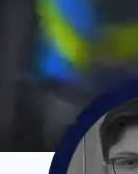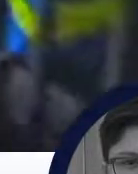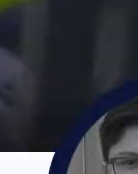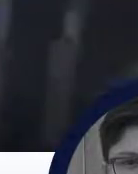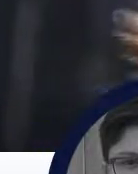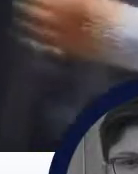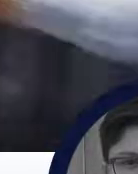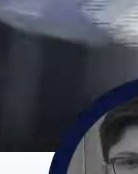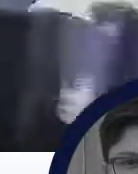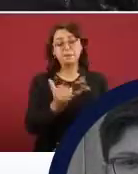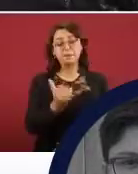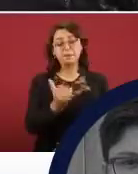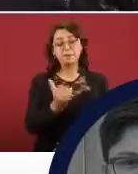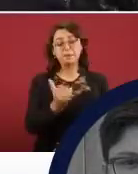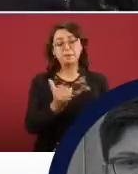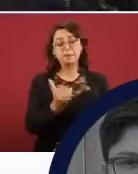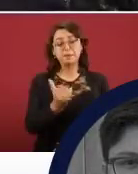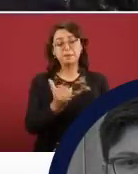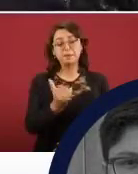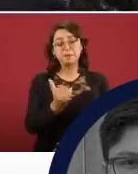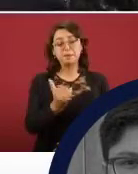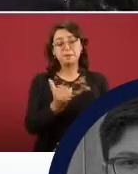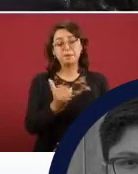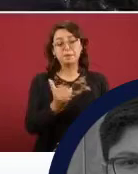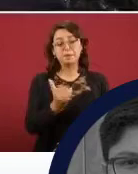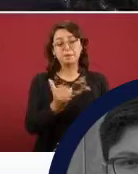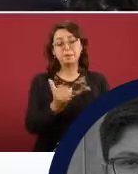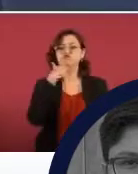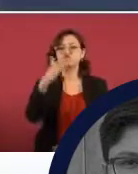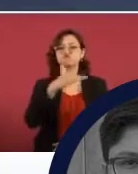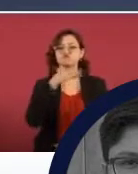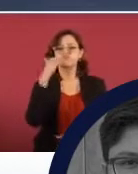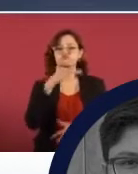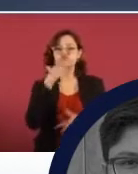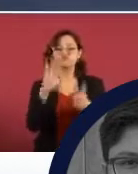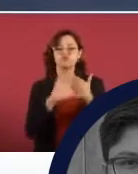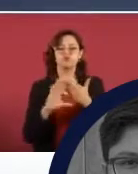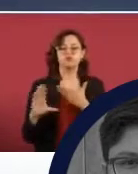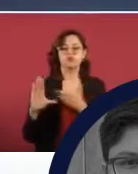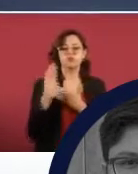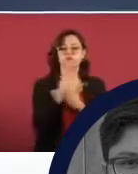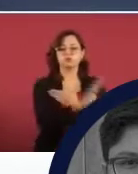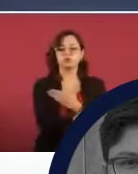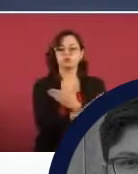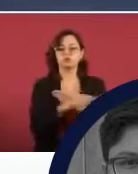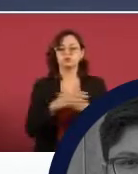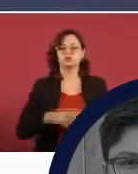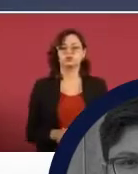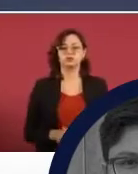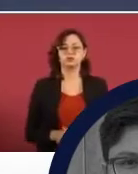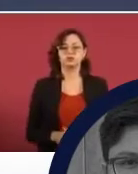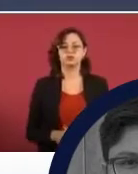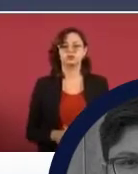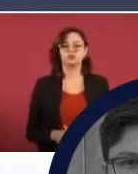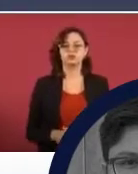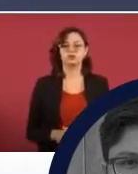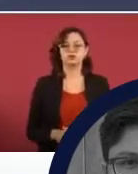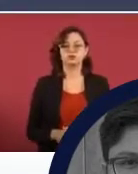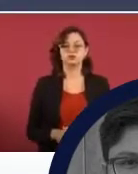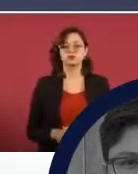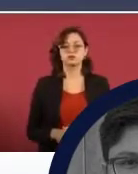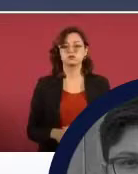es decir, antes de que se concretara, de que hubiera una robusta educación pública, inversión